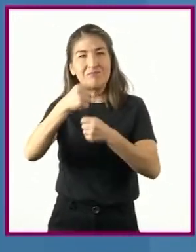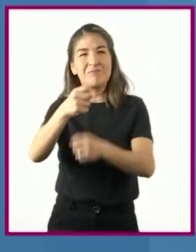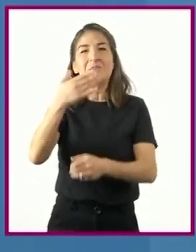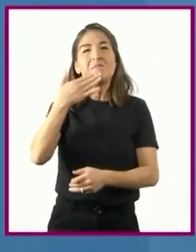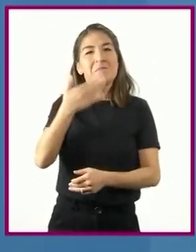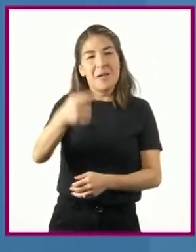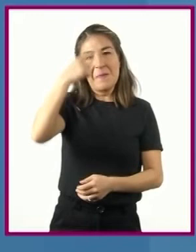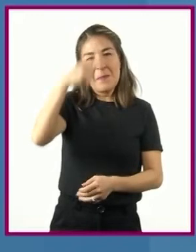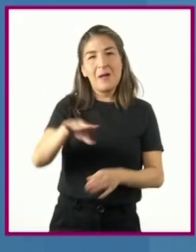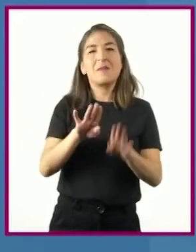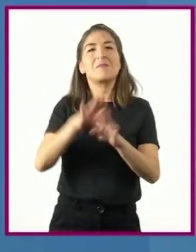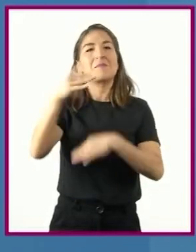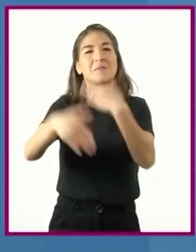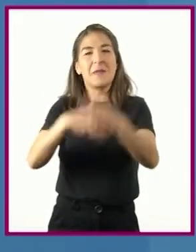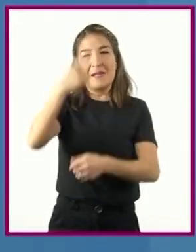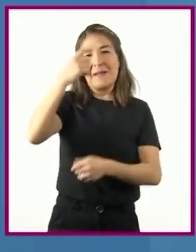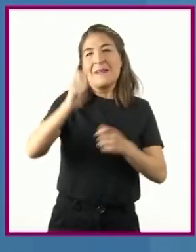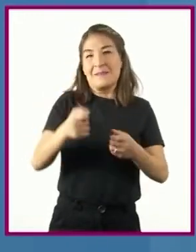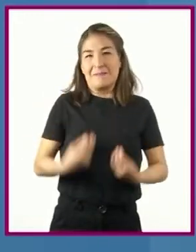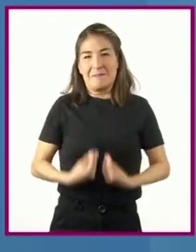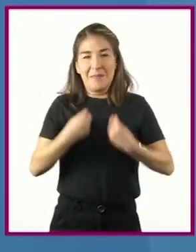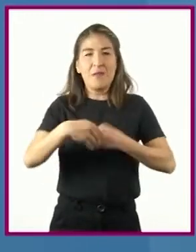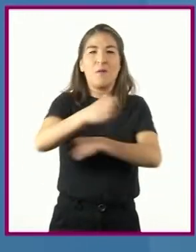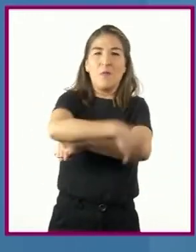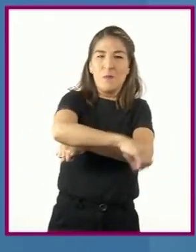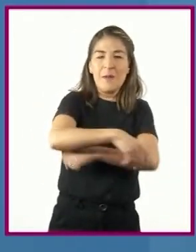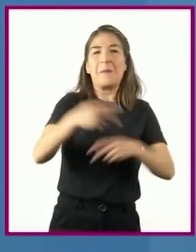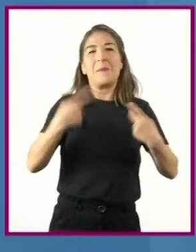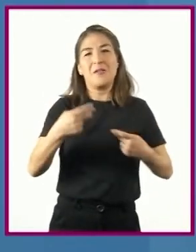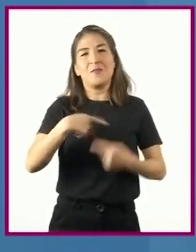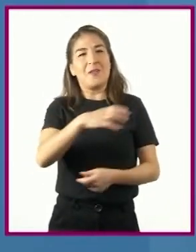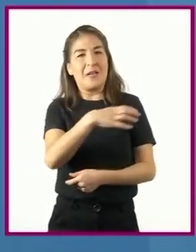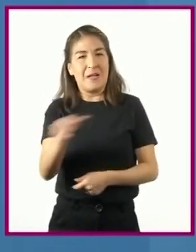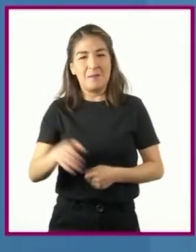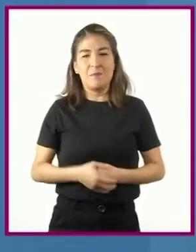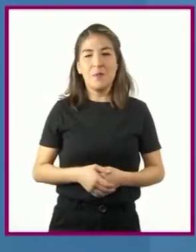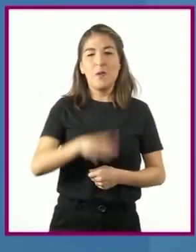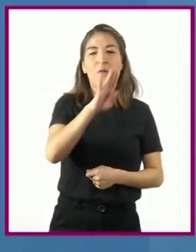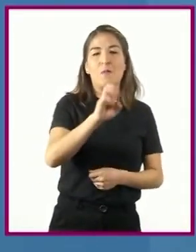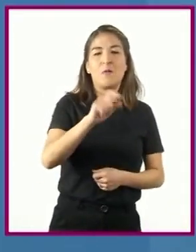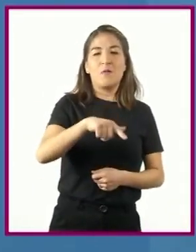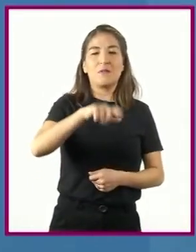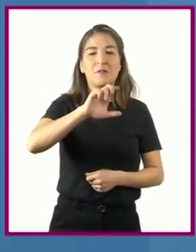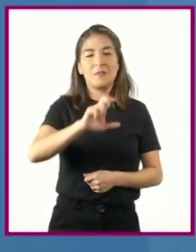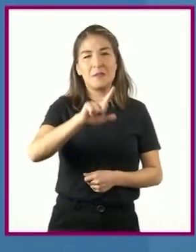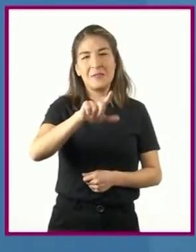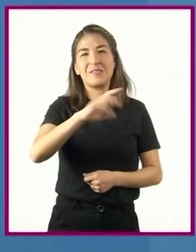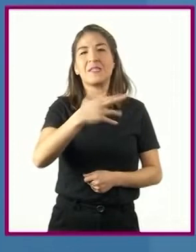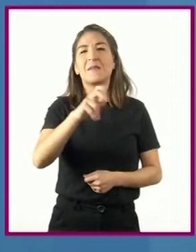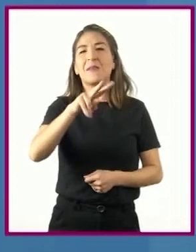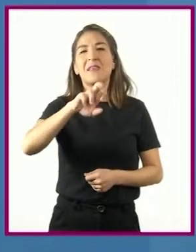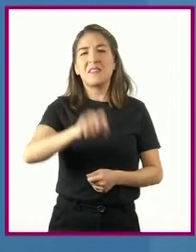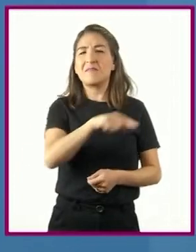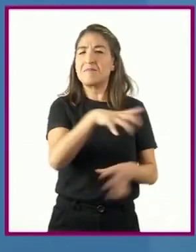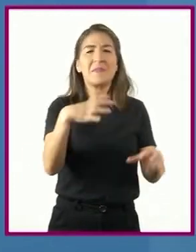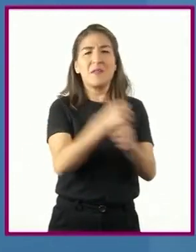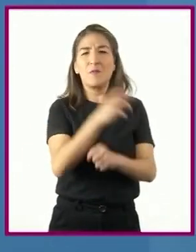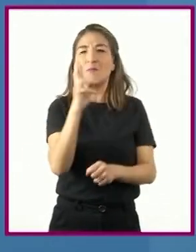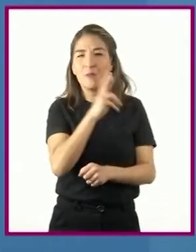mejores condiciones para obreros y campesinos, y los bolcheviques, que en ruso significa